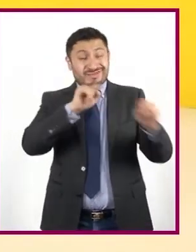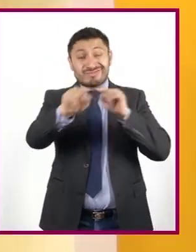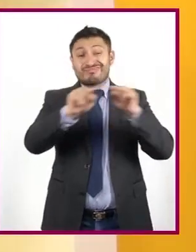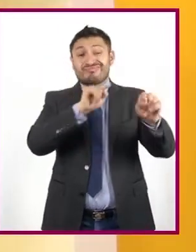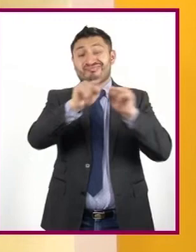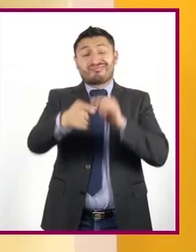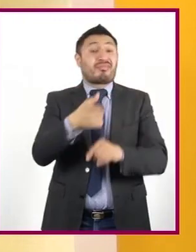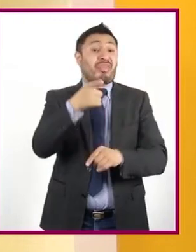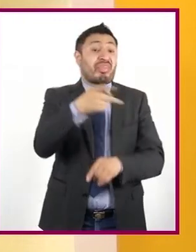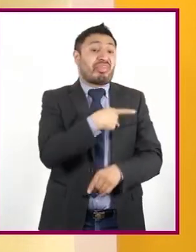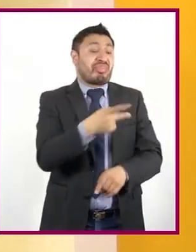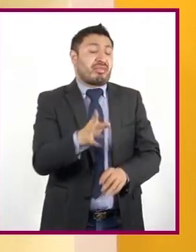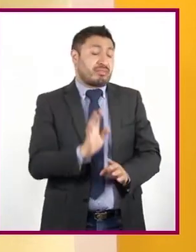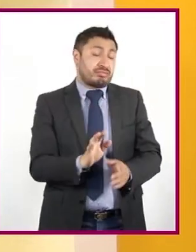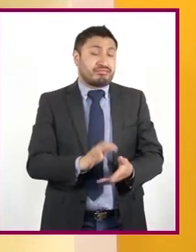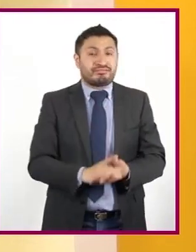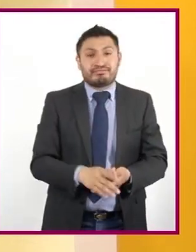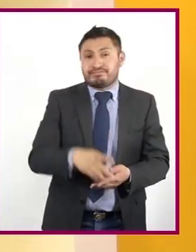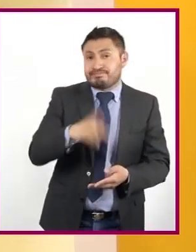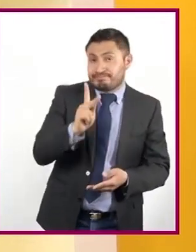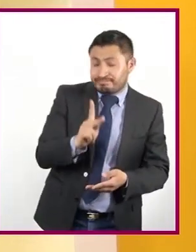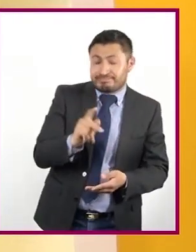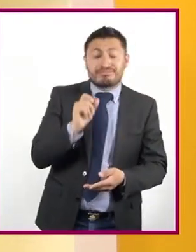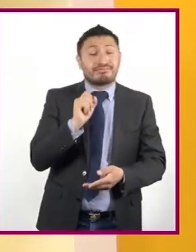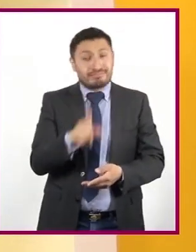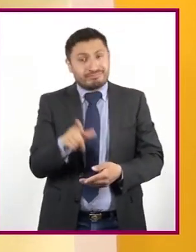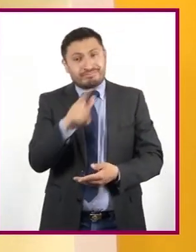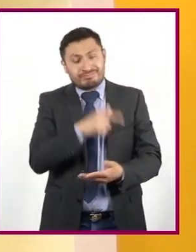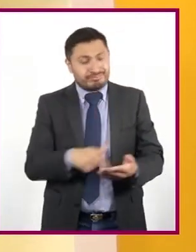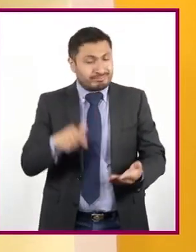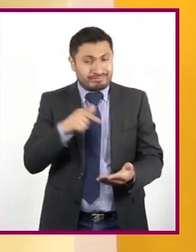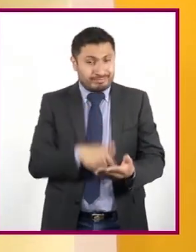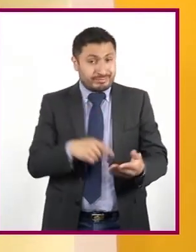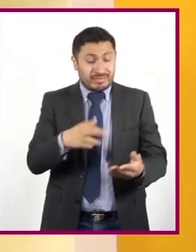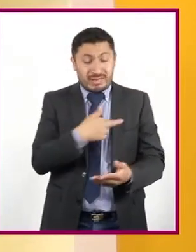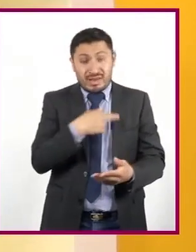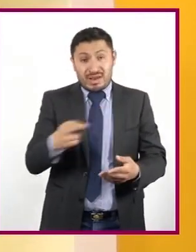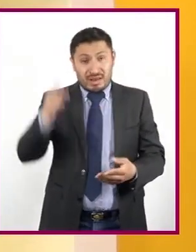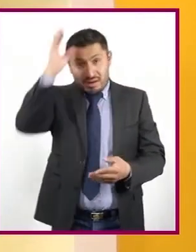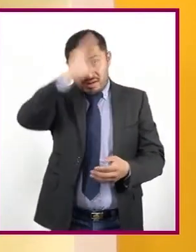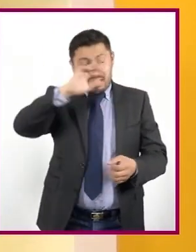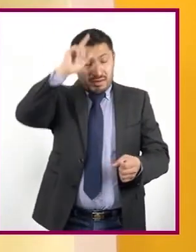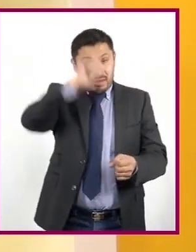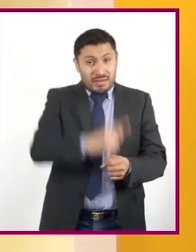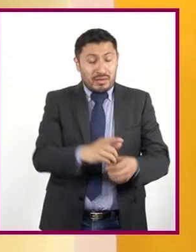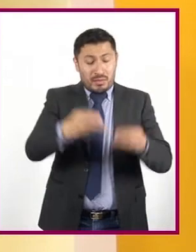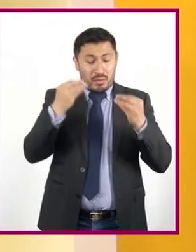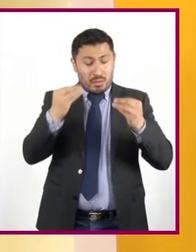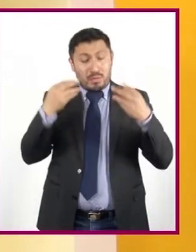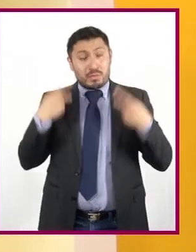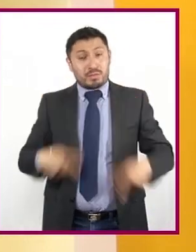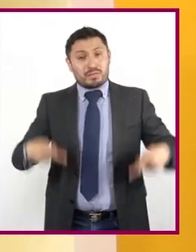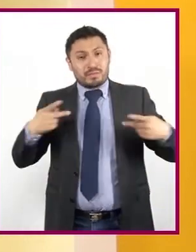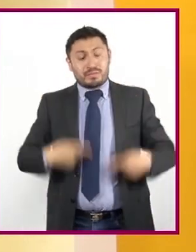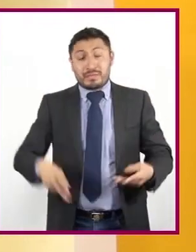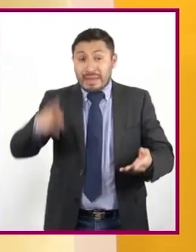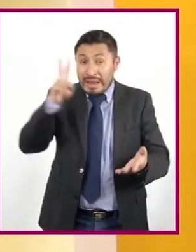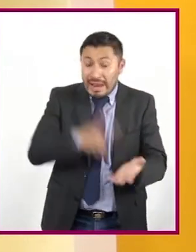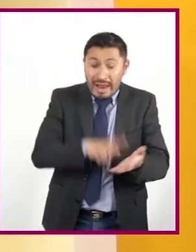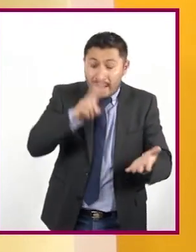económica. Pero también hay otros lugares donde la riqueza cultural de las personas migrantes es más